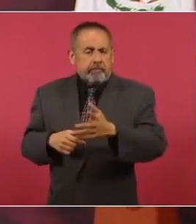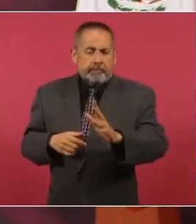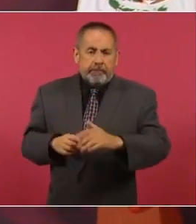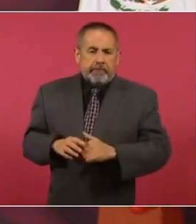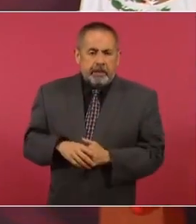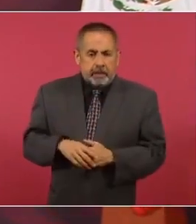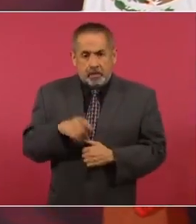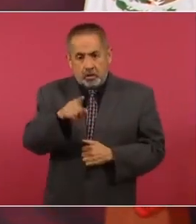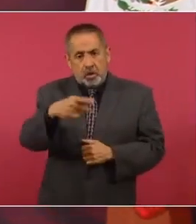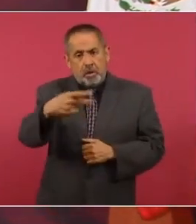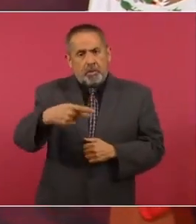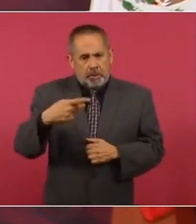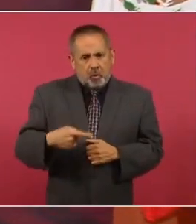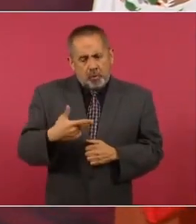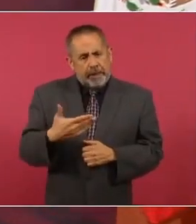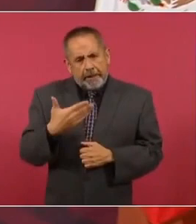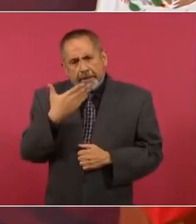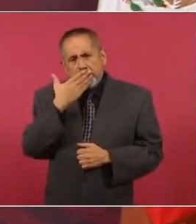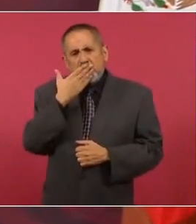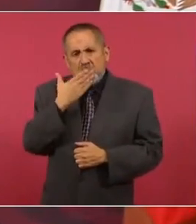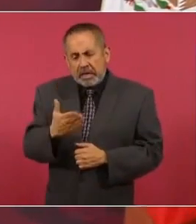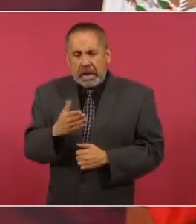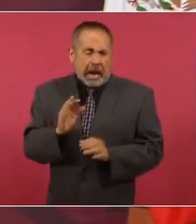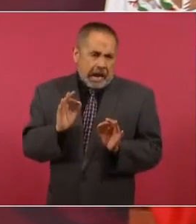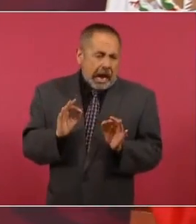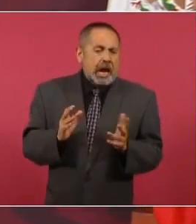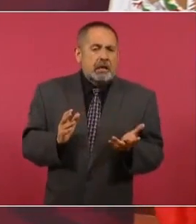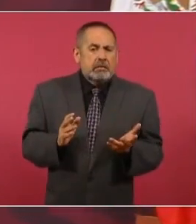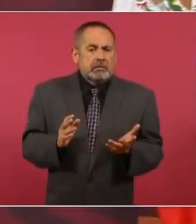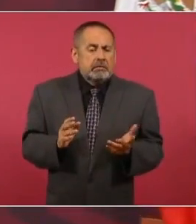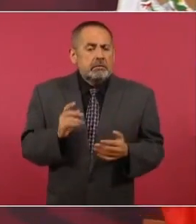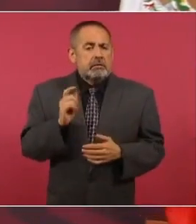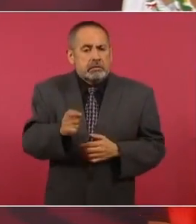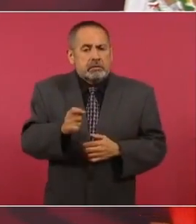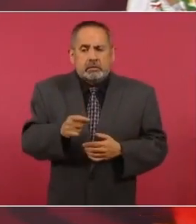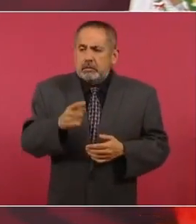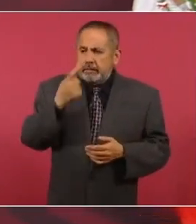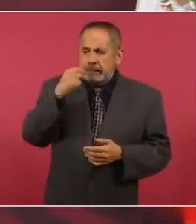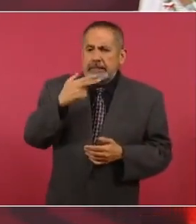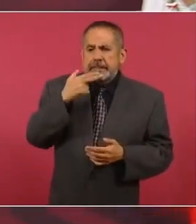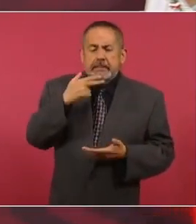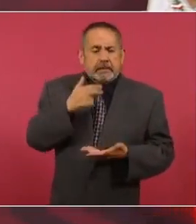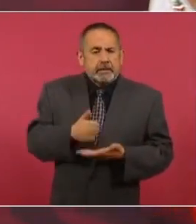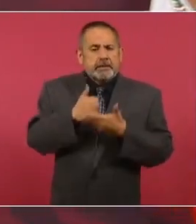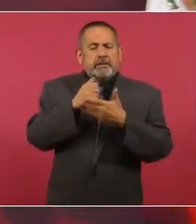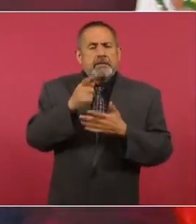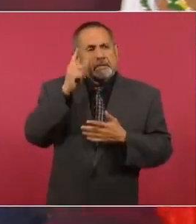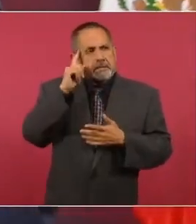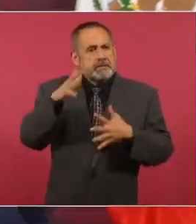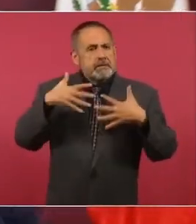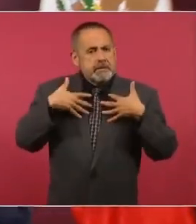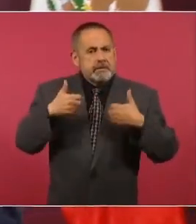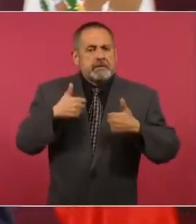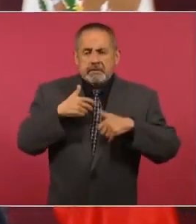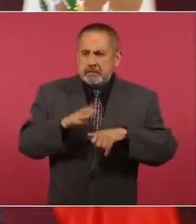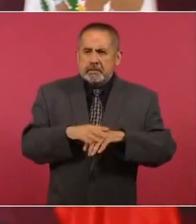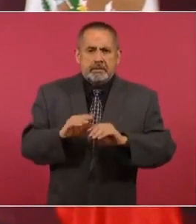Entonces, tu pregunta es muy buena, pues, porque ayuda a entender más